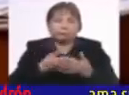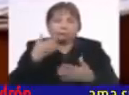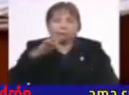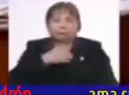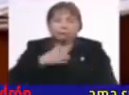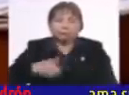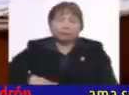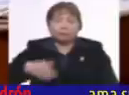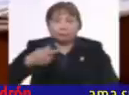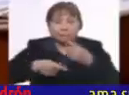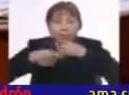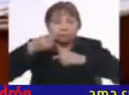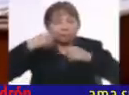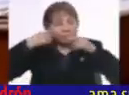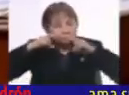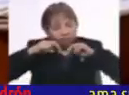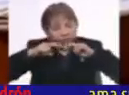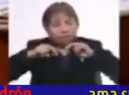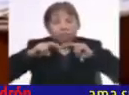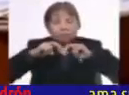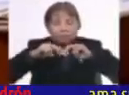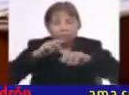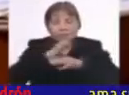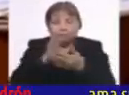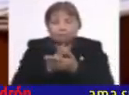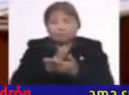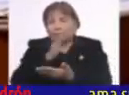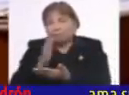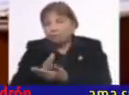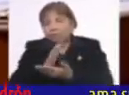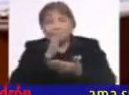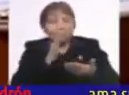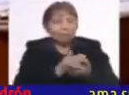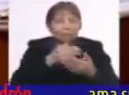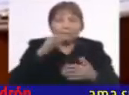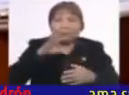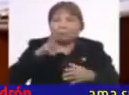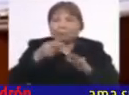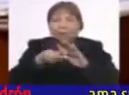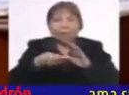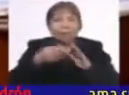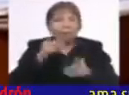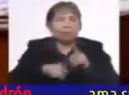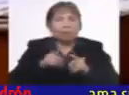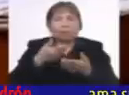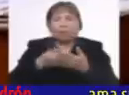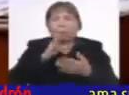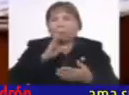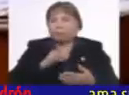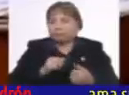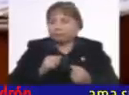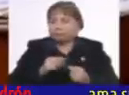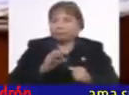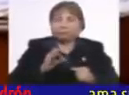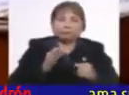presidente se venía investigando se viene investigando presuntos actos de corrupción e incluso se ha hablado de la